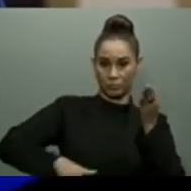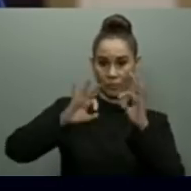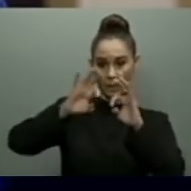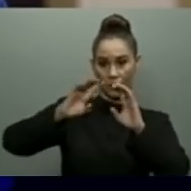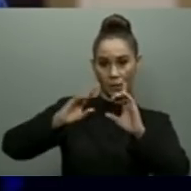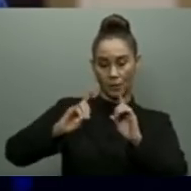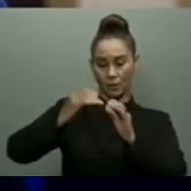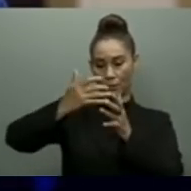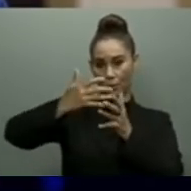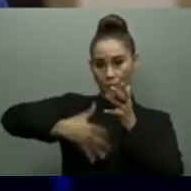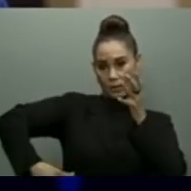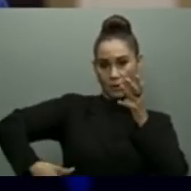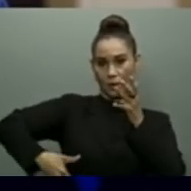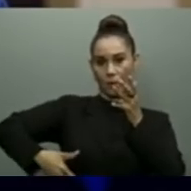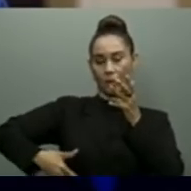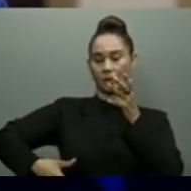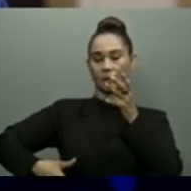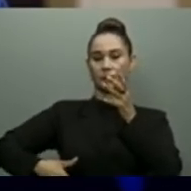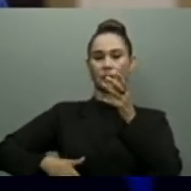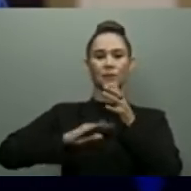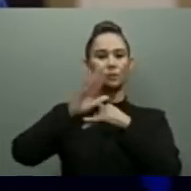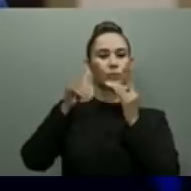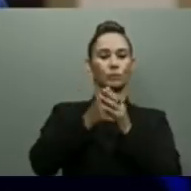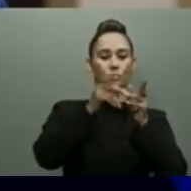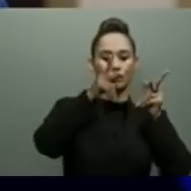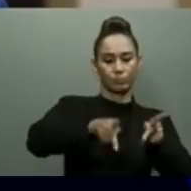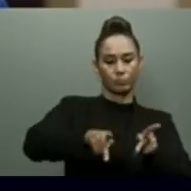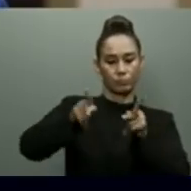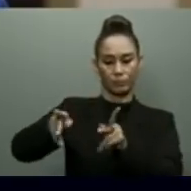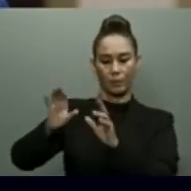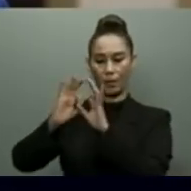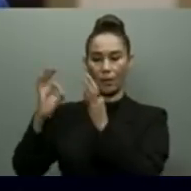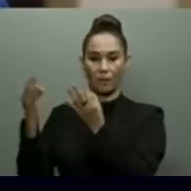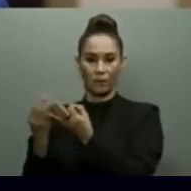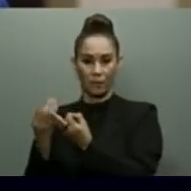nuestro portal web. Cada persona, familia,